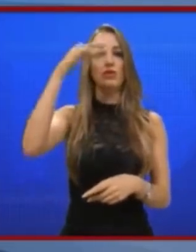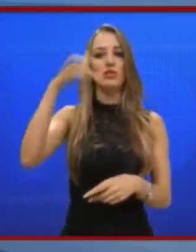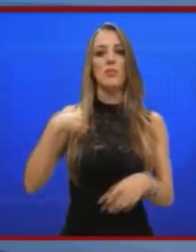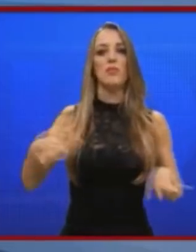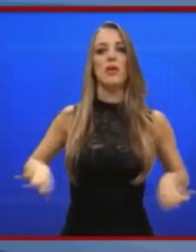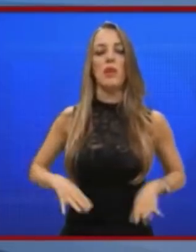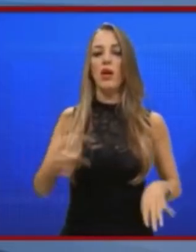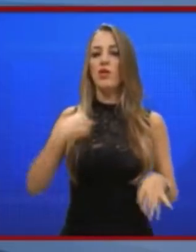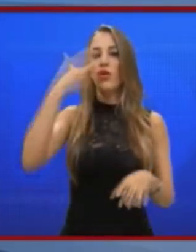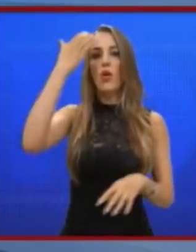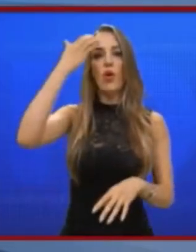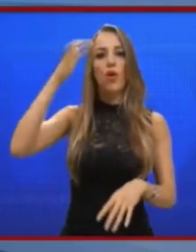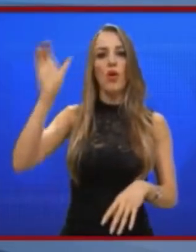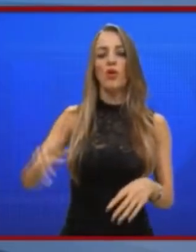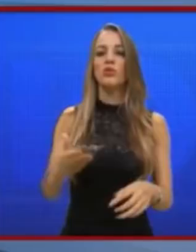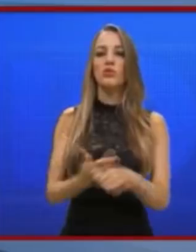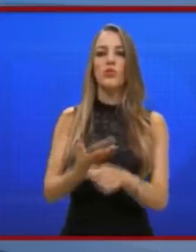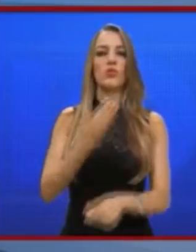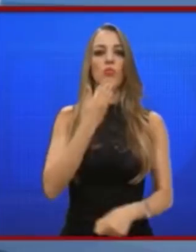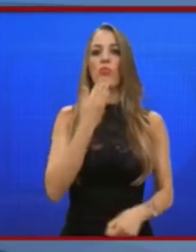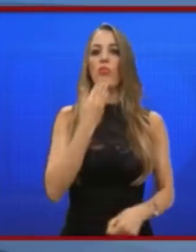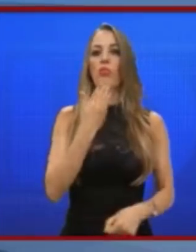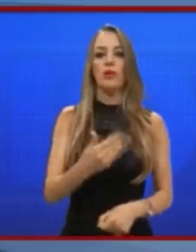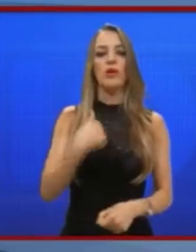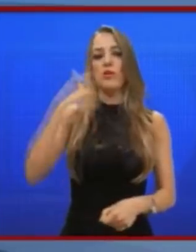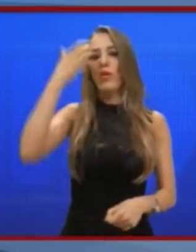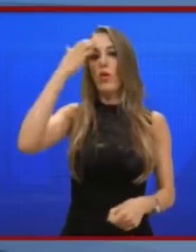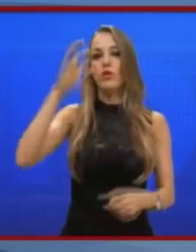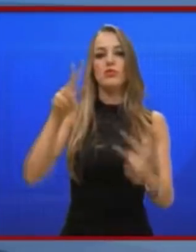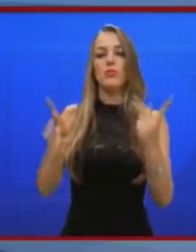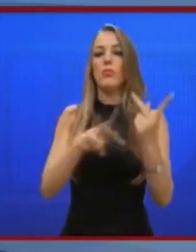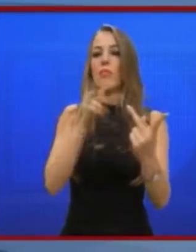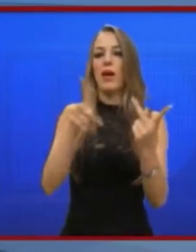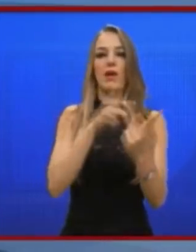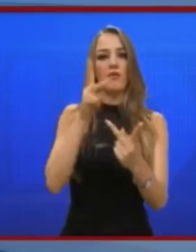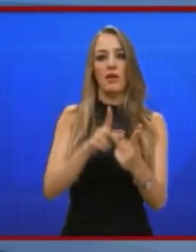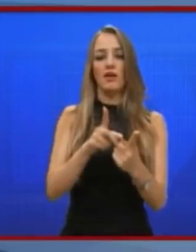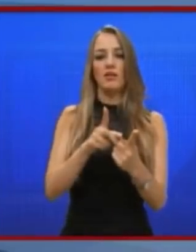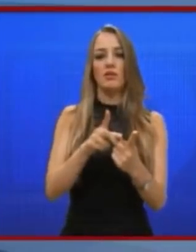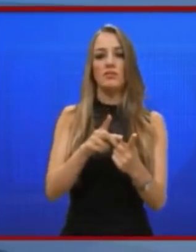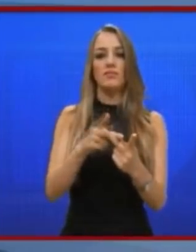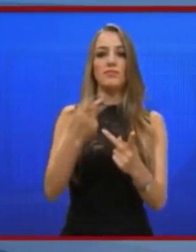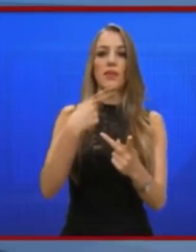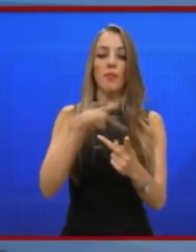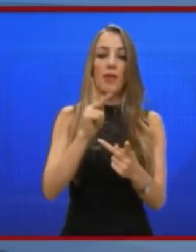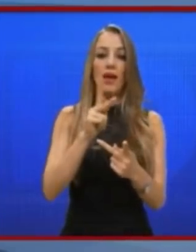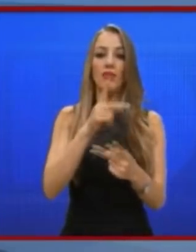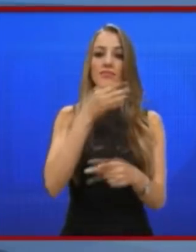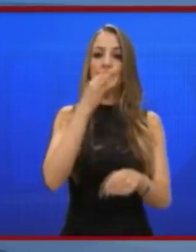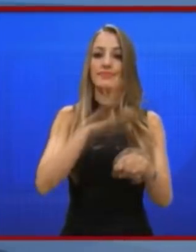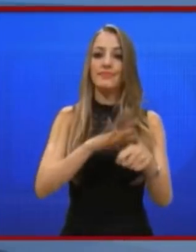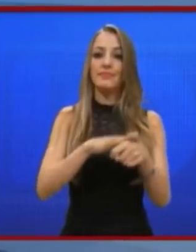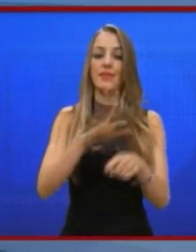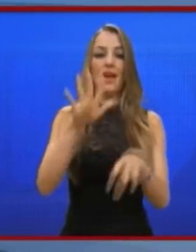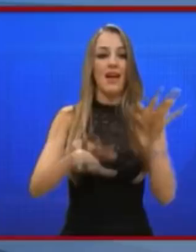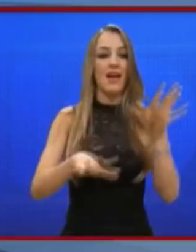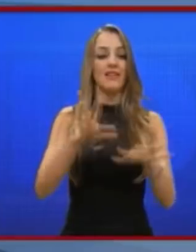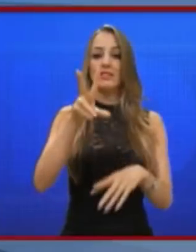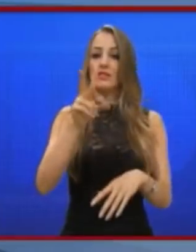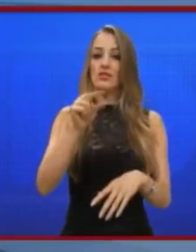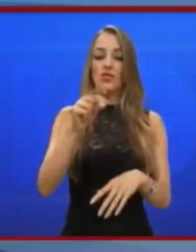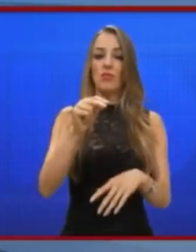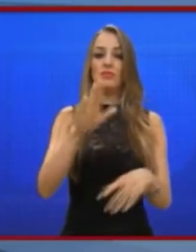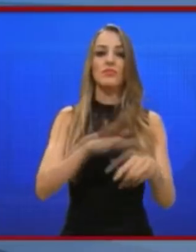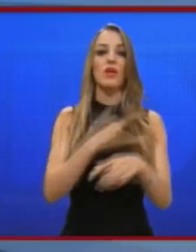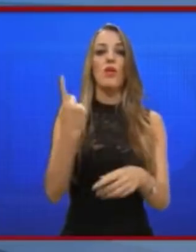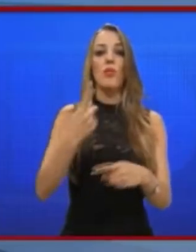la conozco perfectamente bien, lo conozco perfectamente bien. Pues creo que no, porque todas las personas